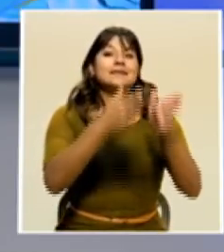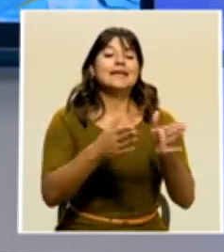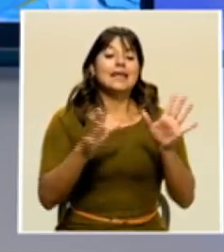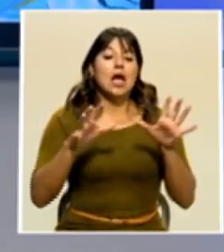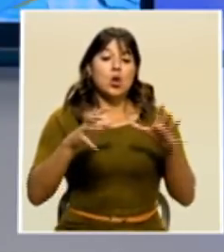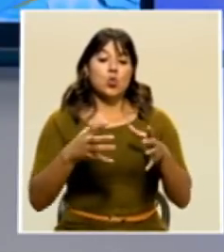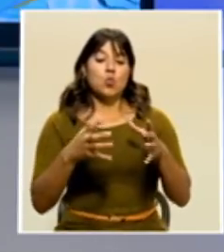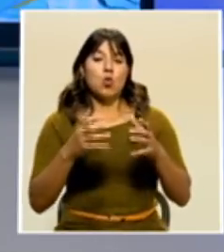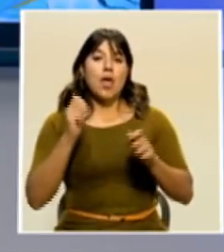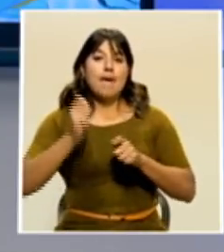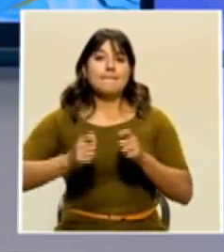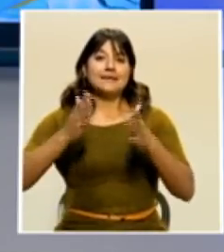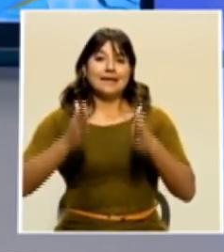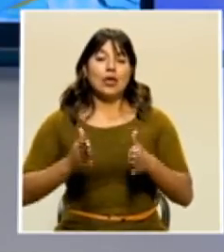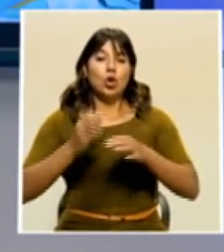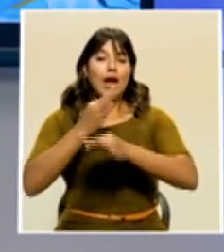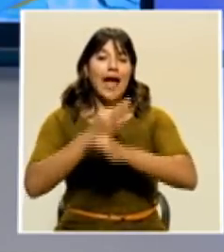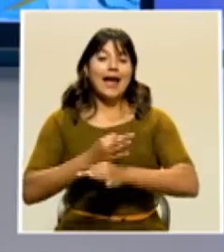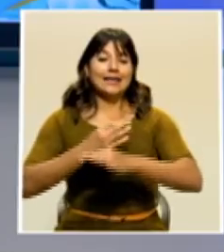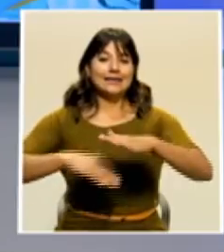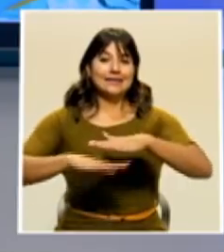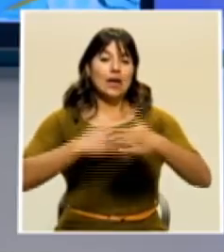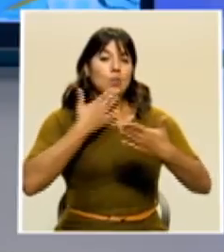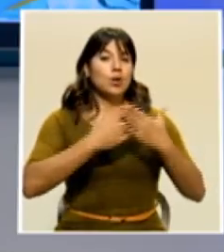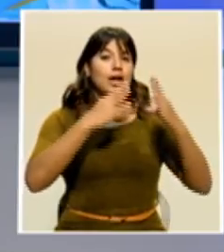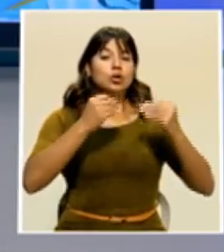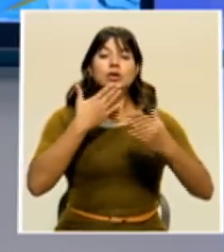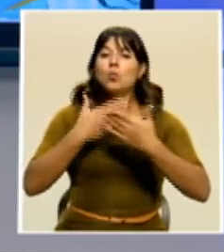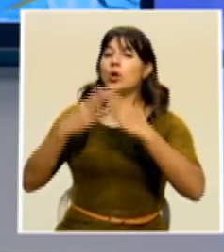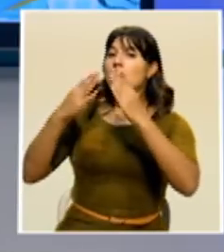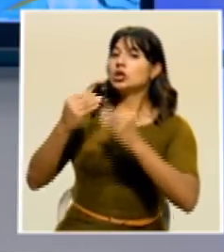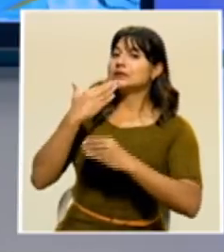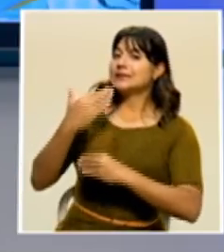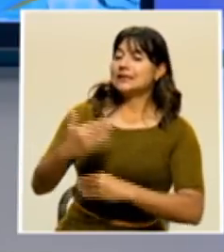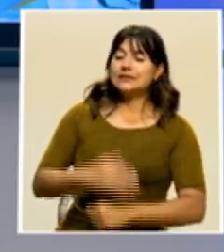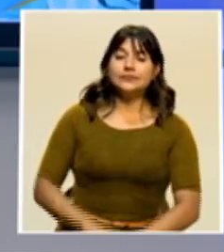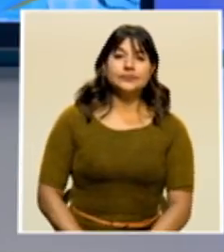Pescadores Artesanales. Buenas noches. Buenas noches, gracias.